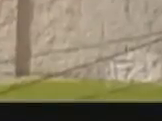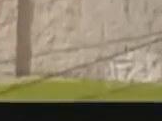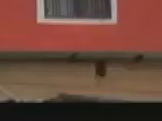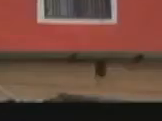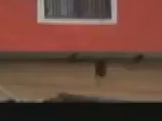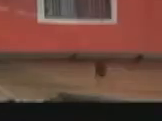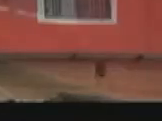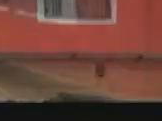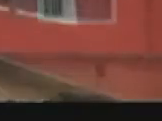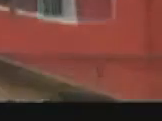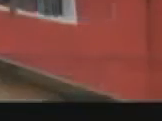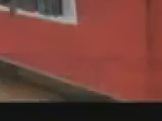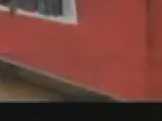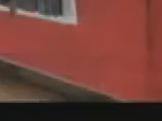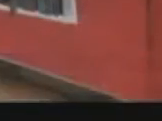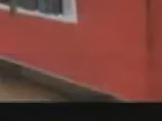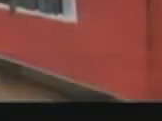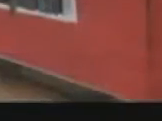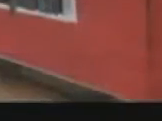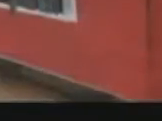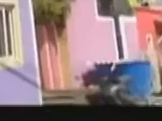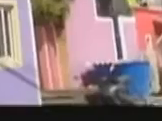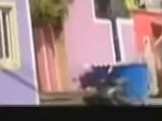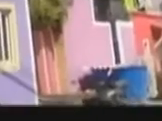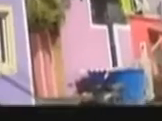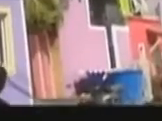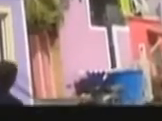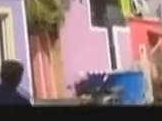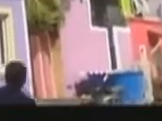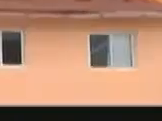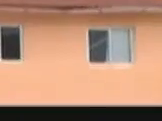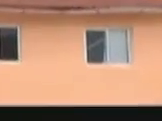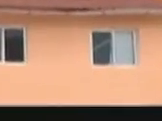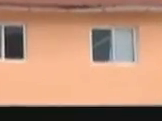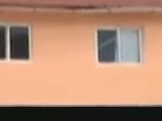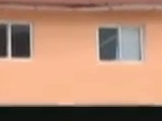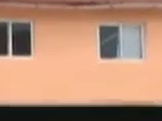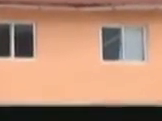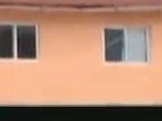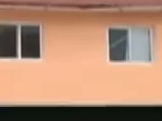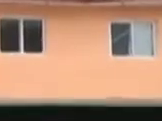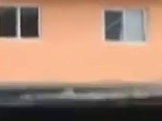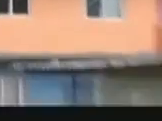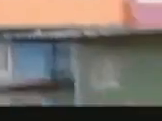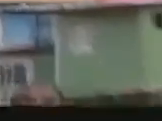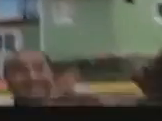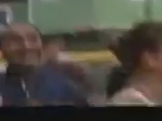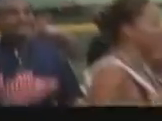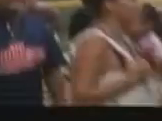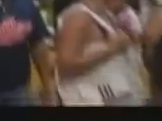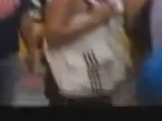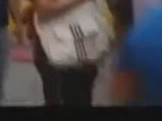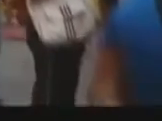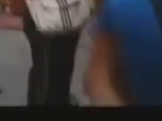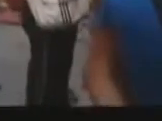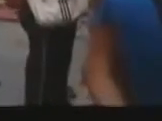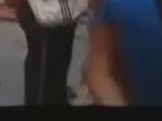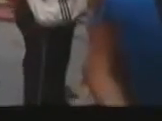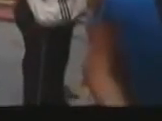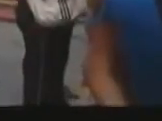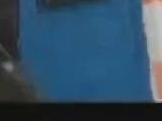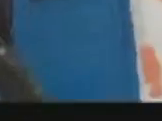Entonces yo tuve el sueño de que via todos los barrios tricolores y me desperté y anoté un papelito allá